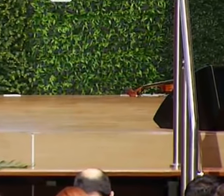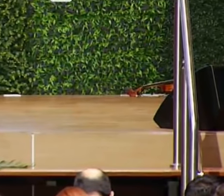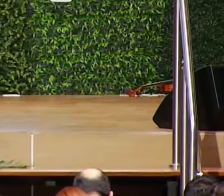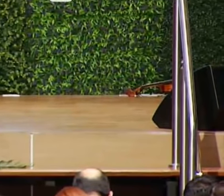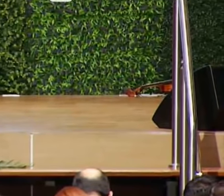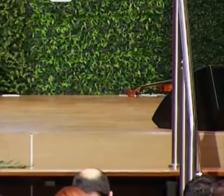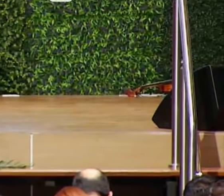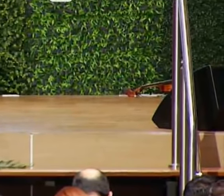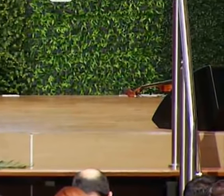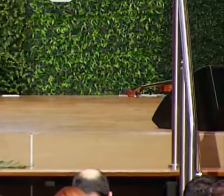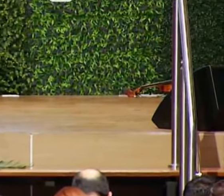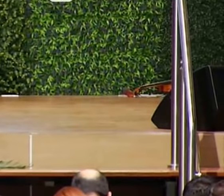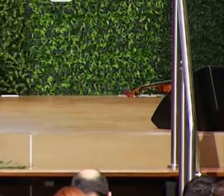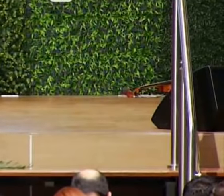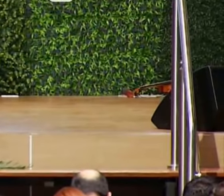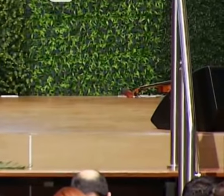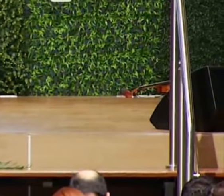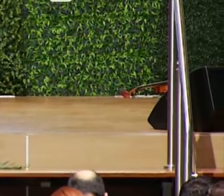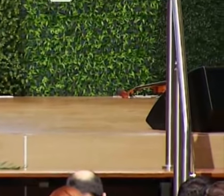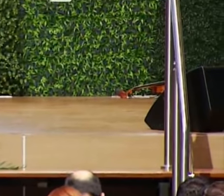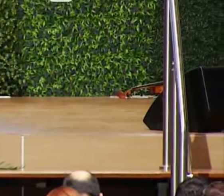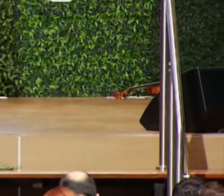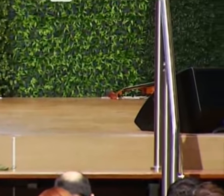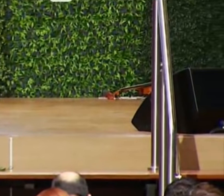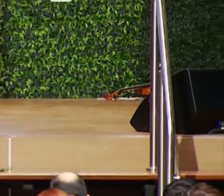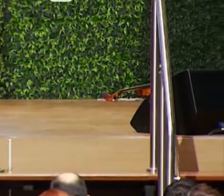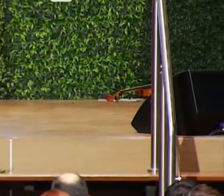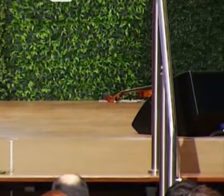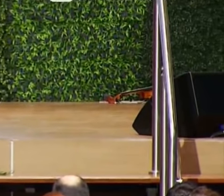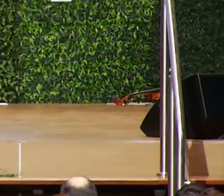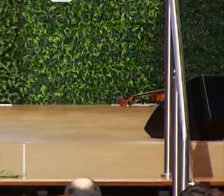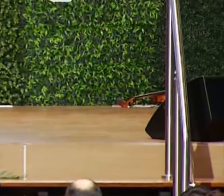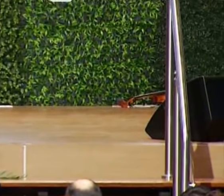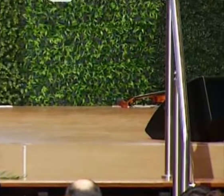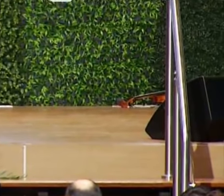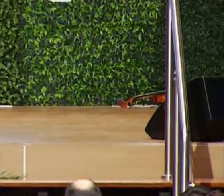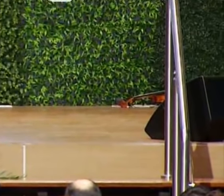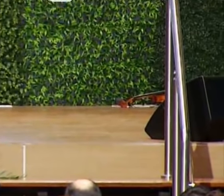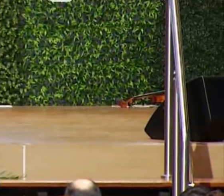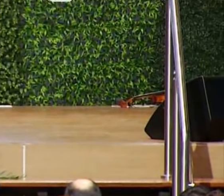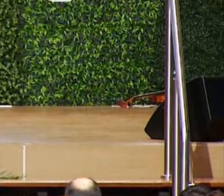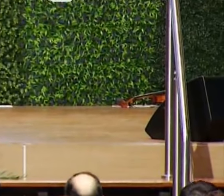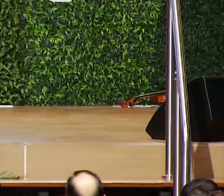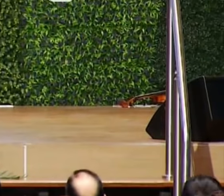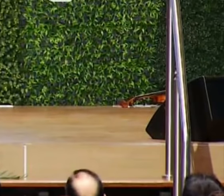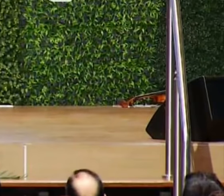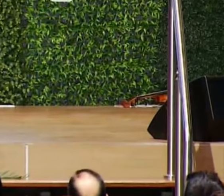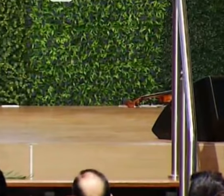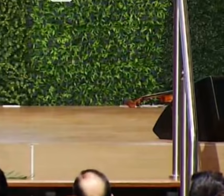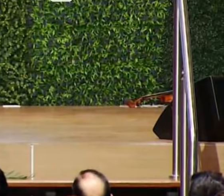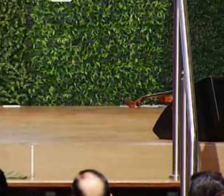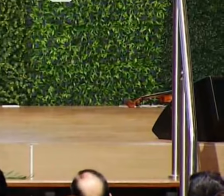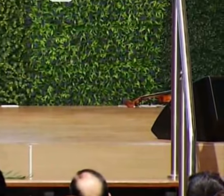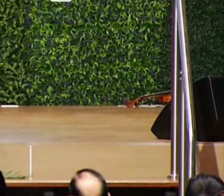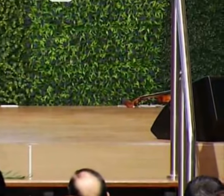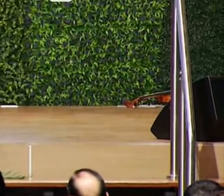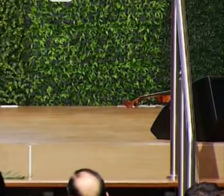toman forma, se conforman a la carne. Ponen la mente en las cosas de la